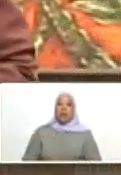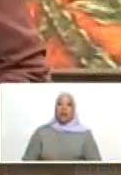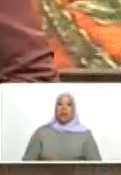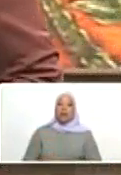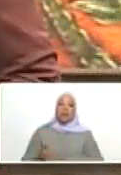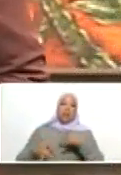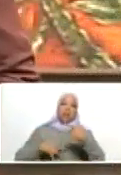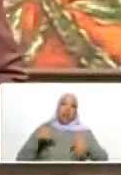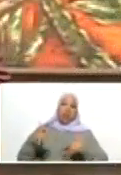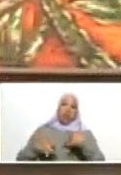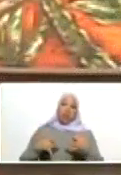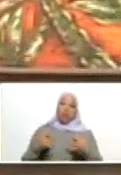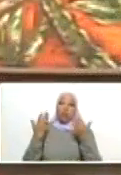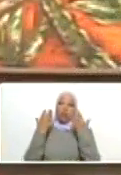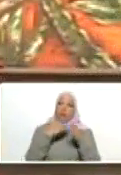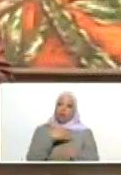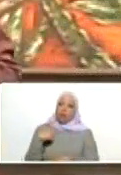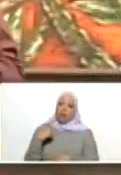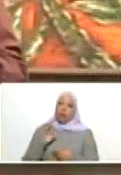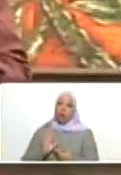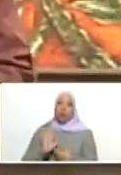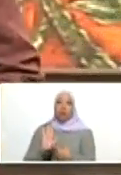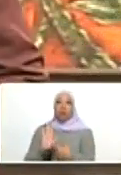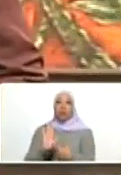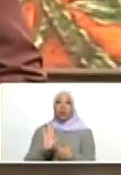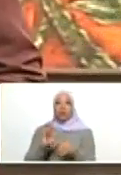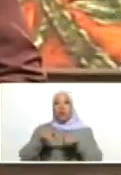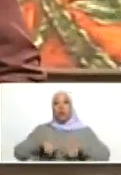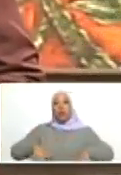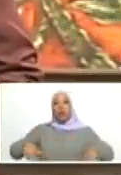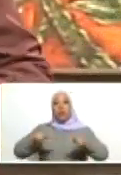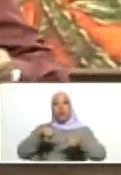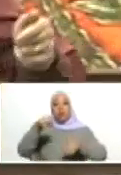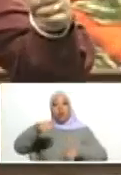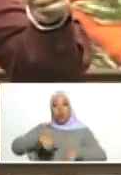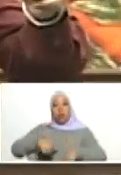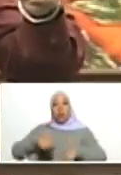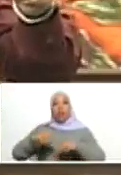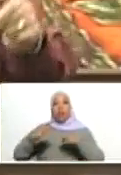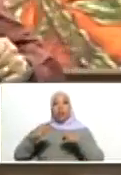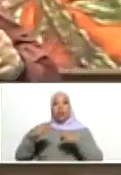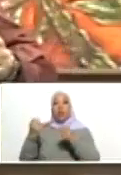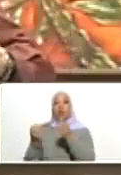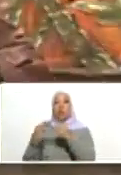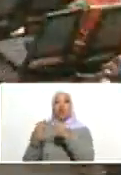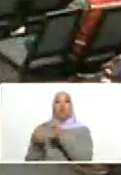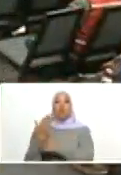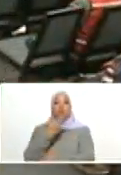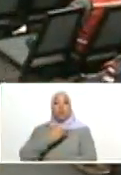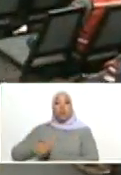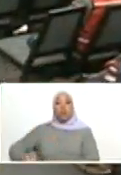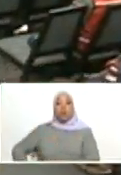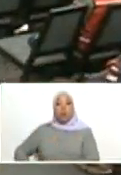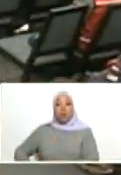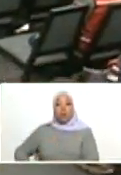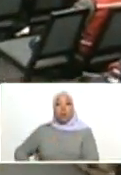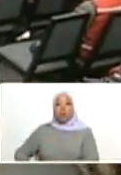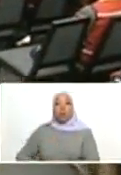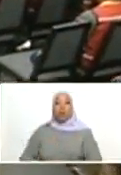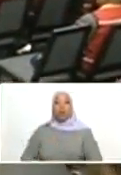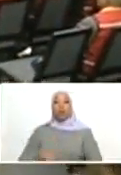actividad, este acto, aquí en el Salón Boyacá, aquí en el Palacio Presidencial de Miraflores,